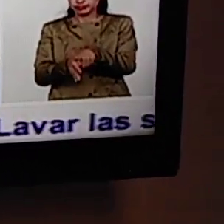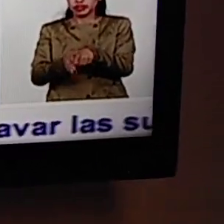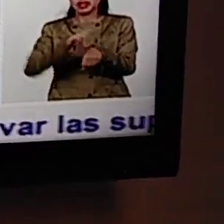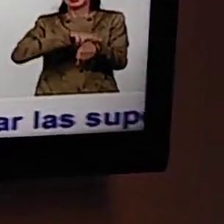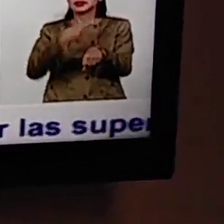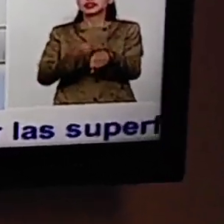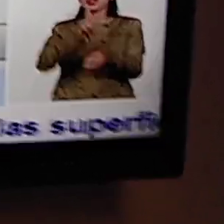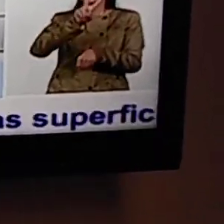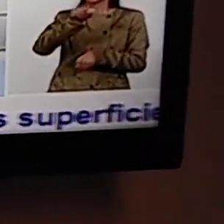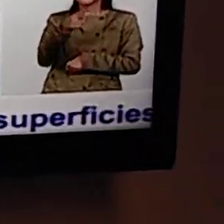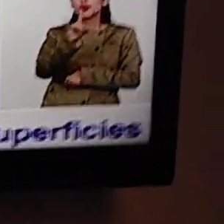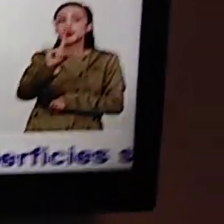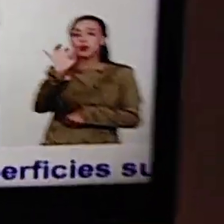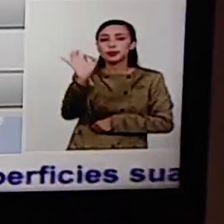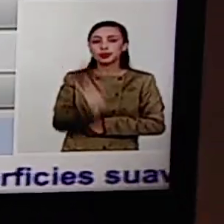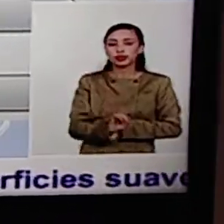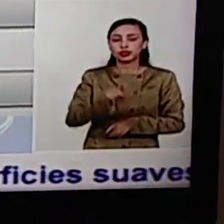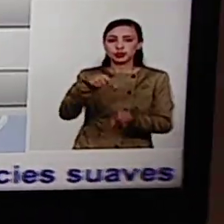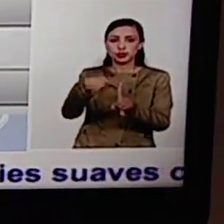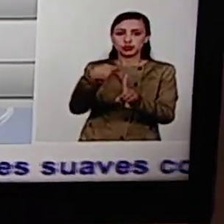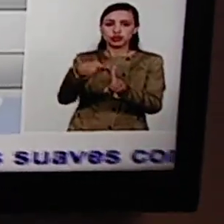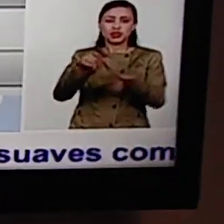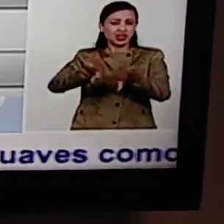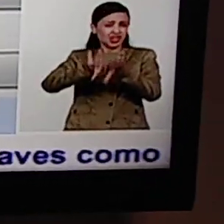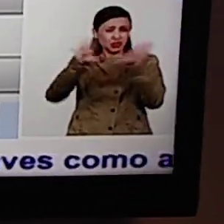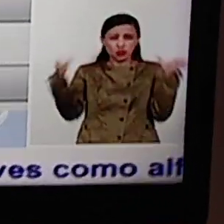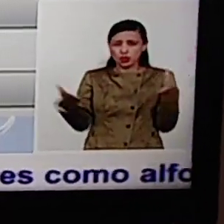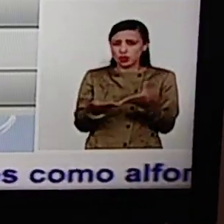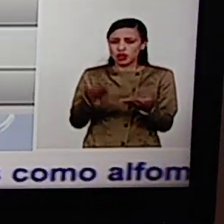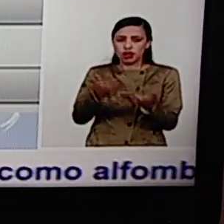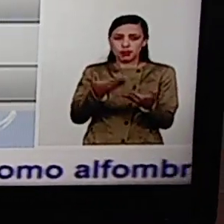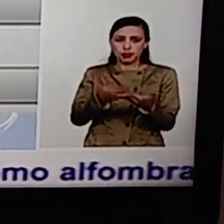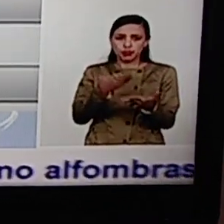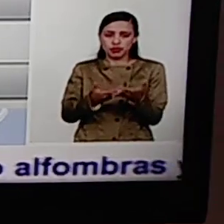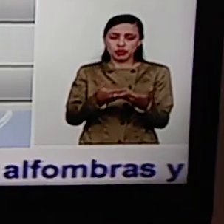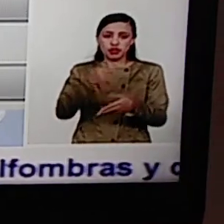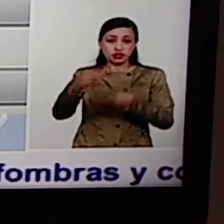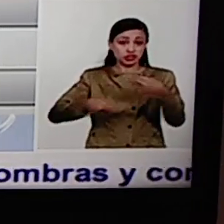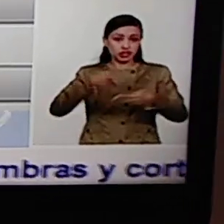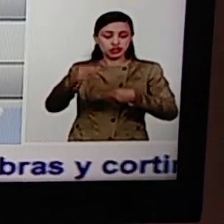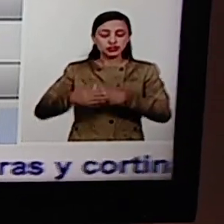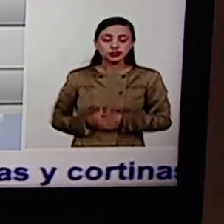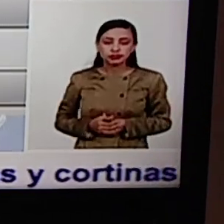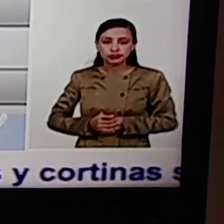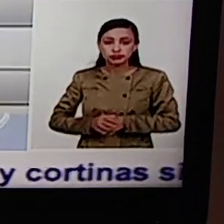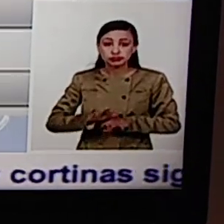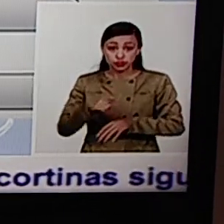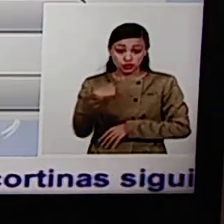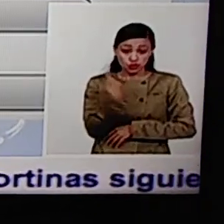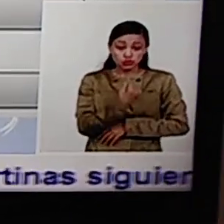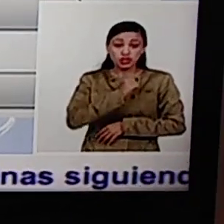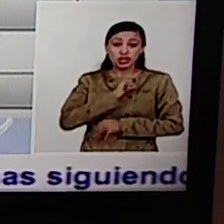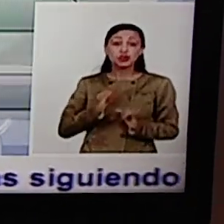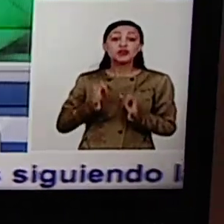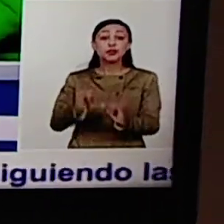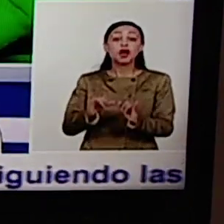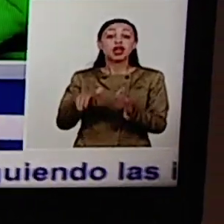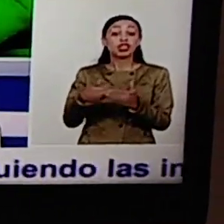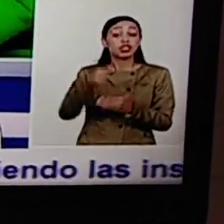2,9% de positividad de todas las muestras analizadas. Queremos informar que en el día de hoy se debe